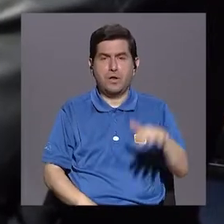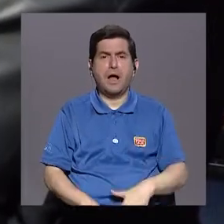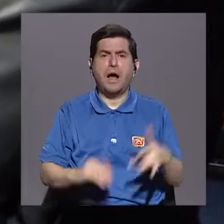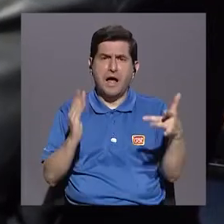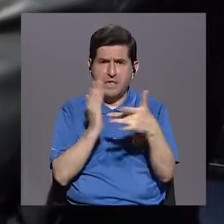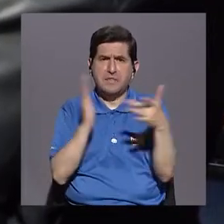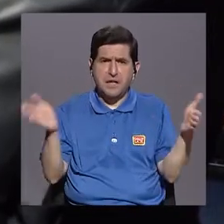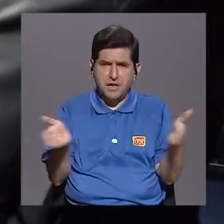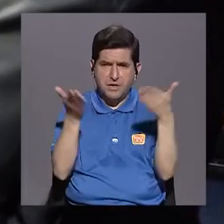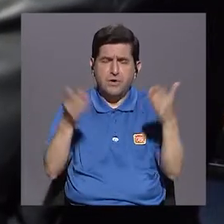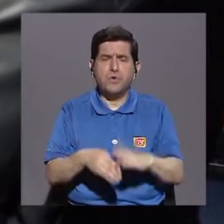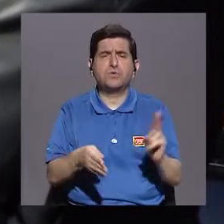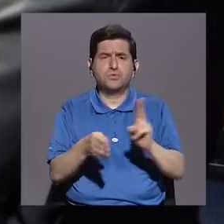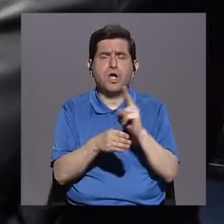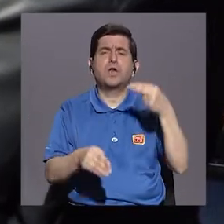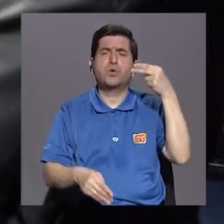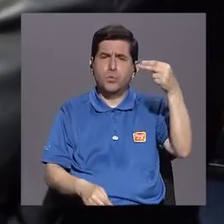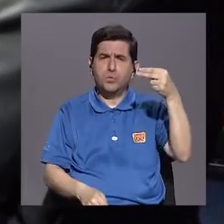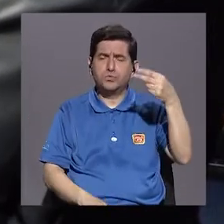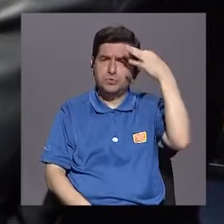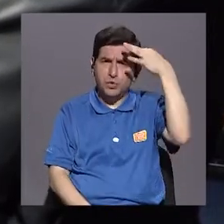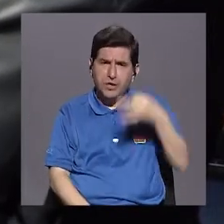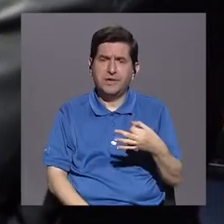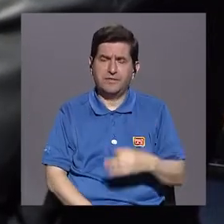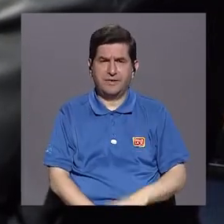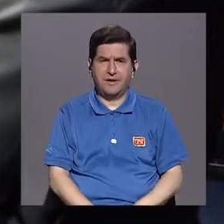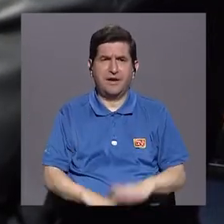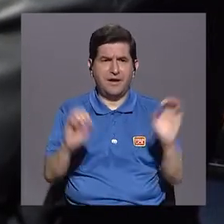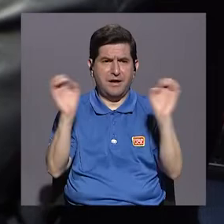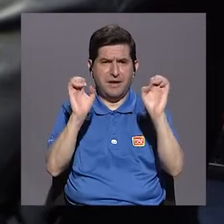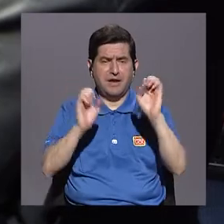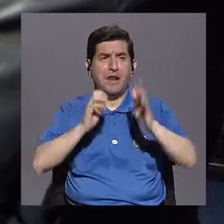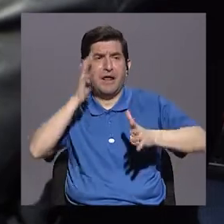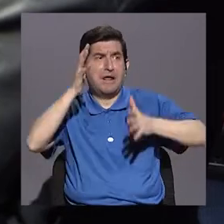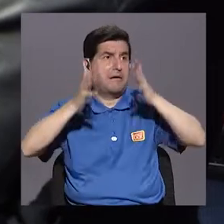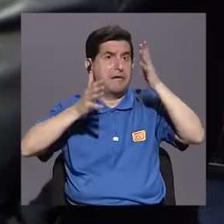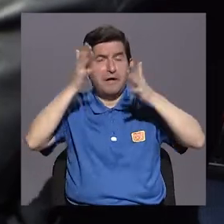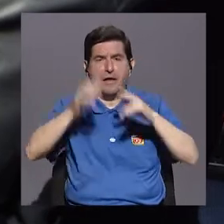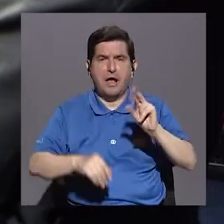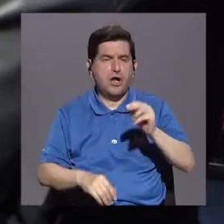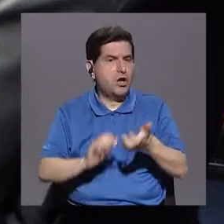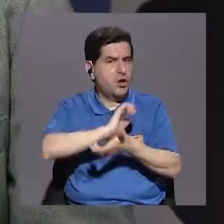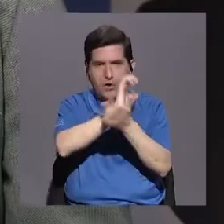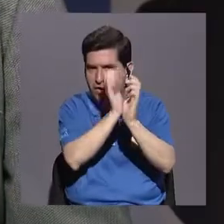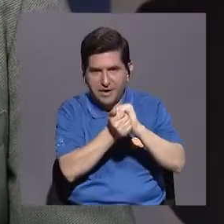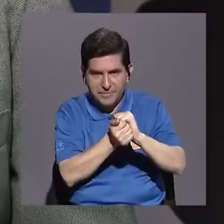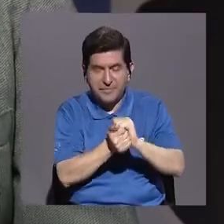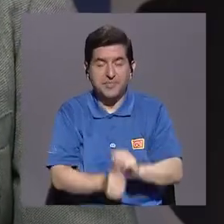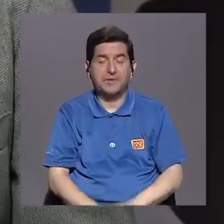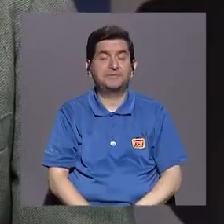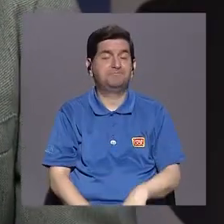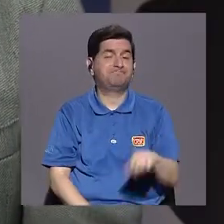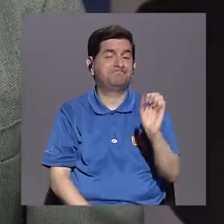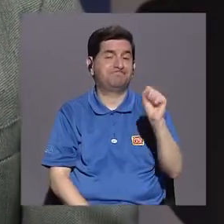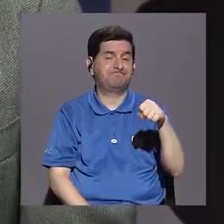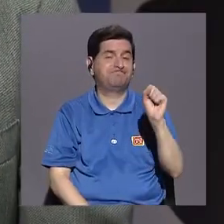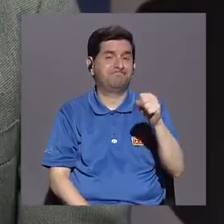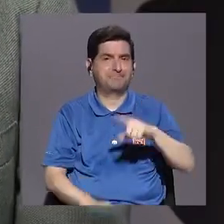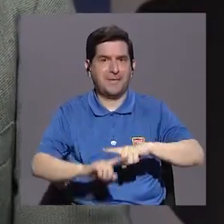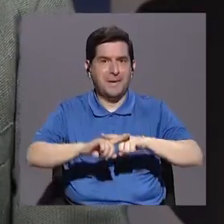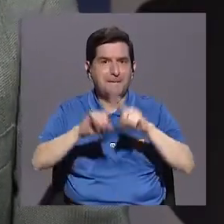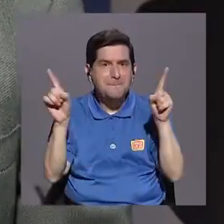el uso de drones que creen que la energía se crea sino que se trabaja al hoy sí pero